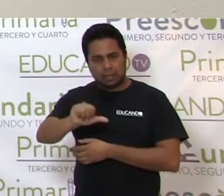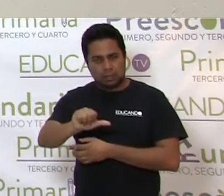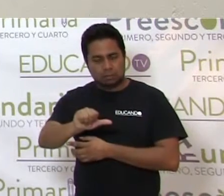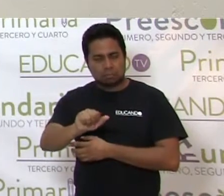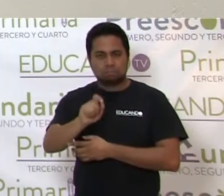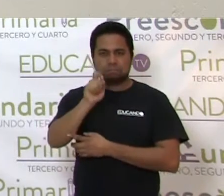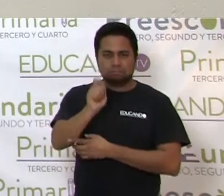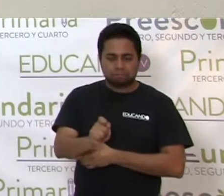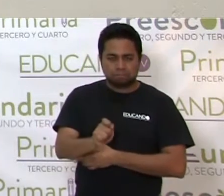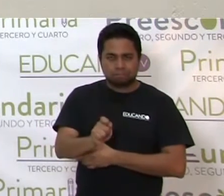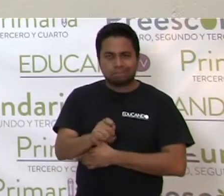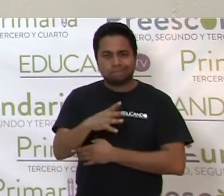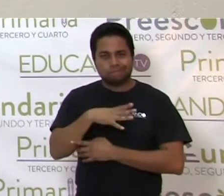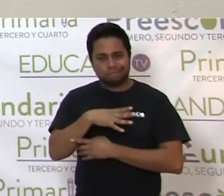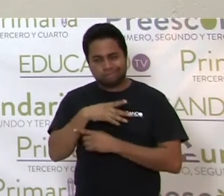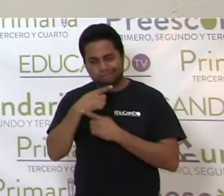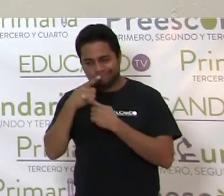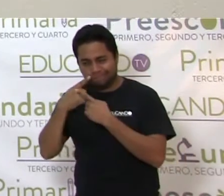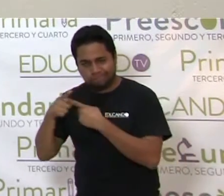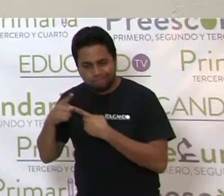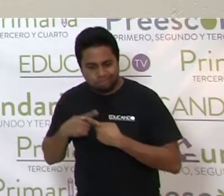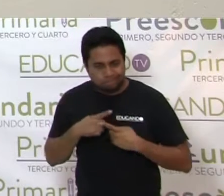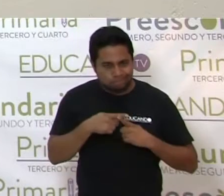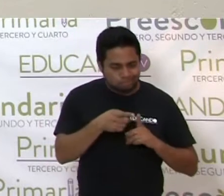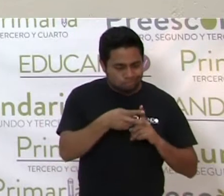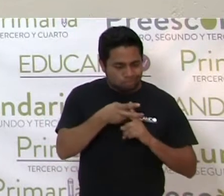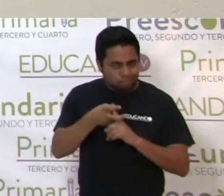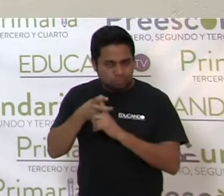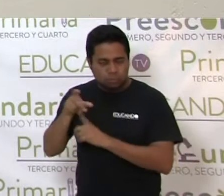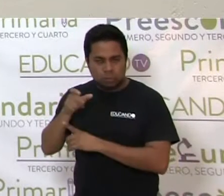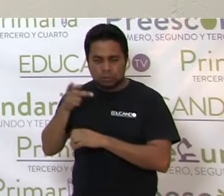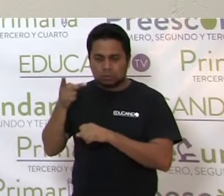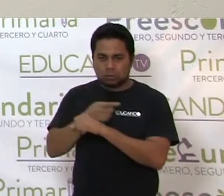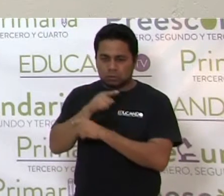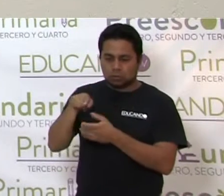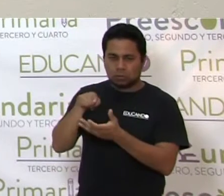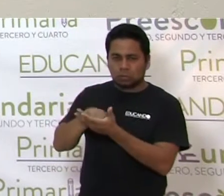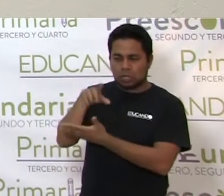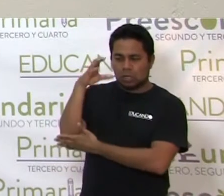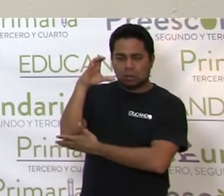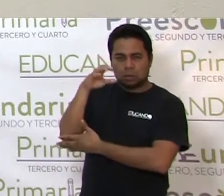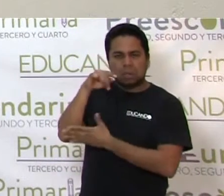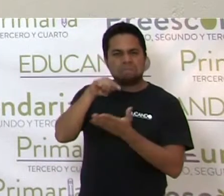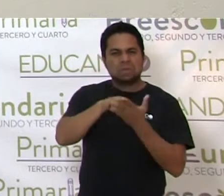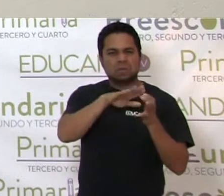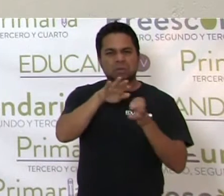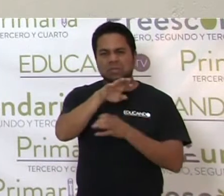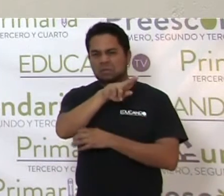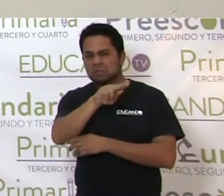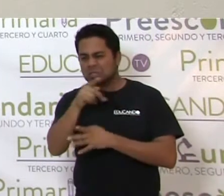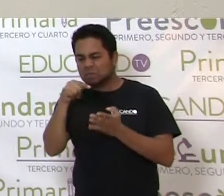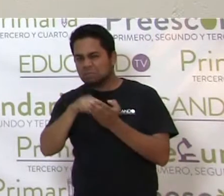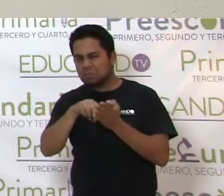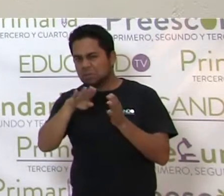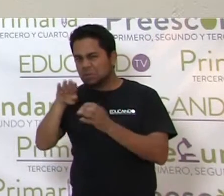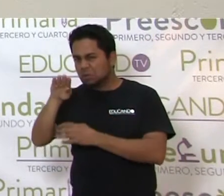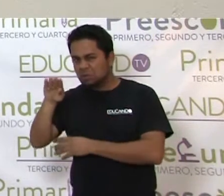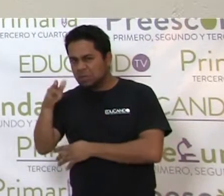crónica de muchos secuestros colectivos que ocurrieron en Colombia entre 1980 y